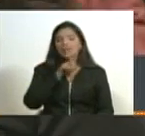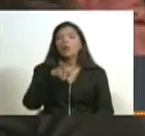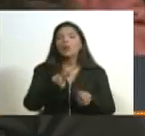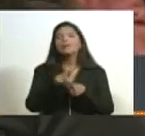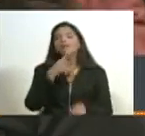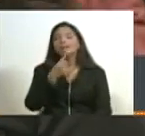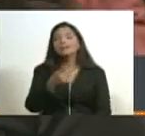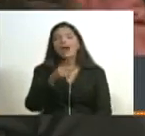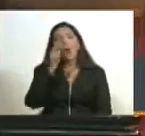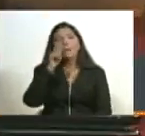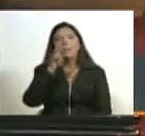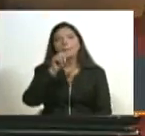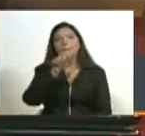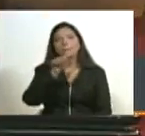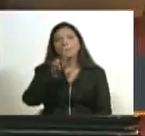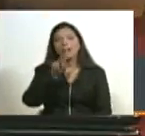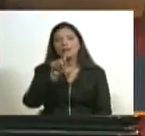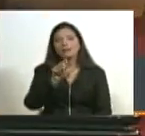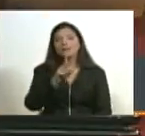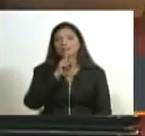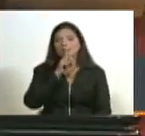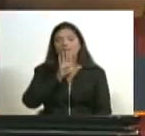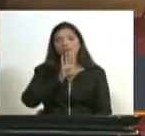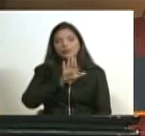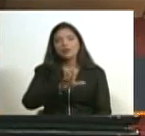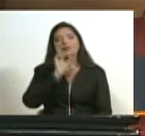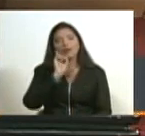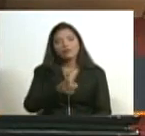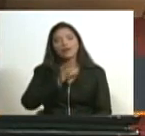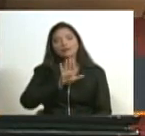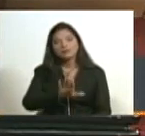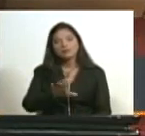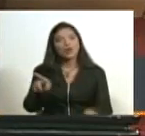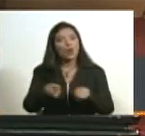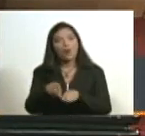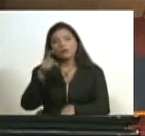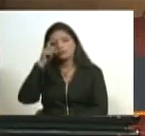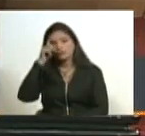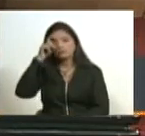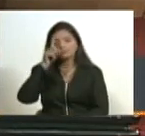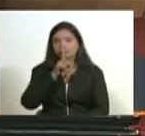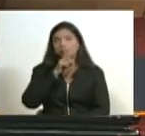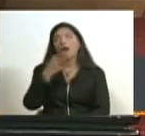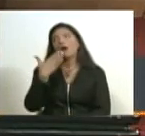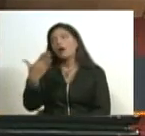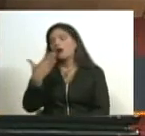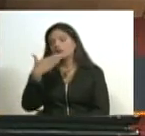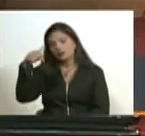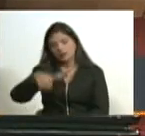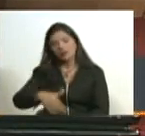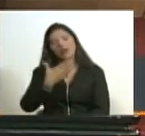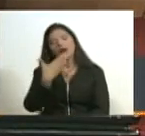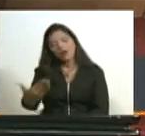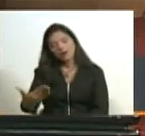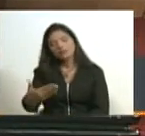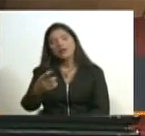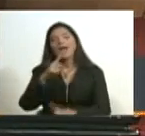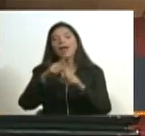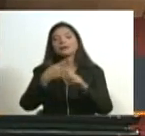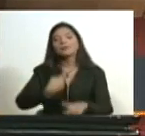en silencio ha tenido que ser. Así ha tenido que ser Rodríguez Zapatero. Le doy las gracias desde aquí, el presidente de